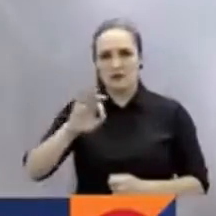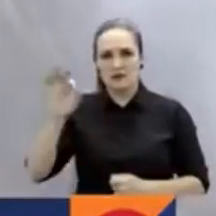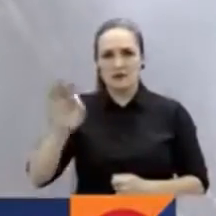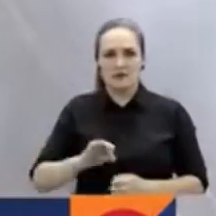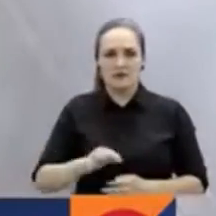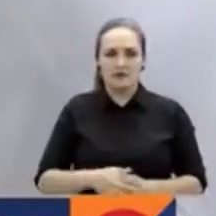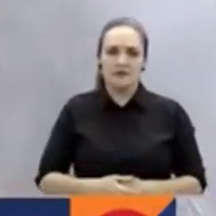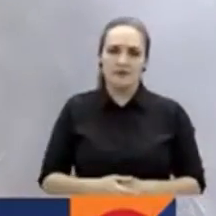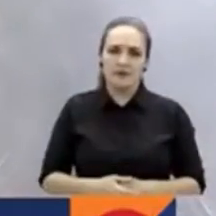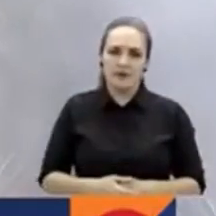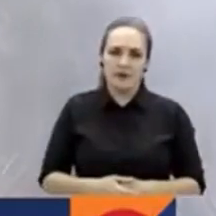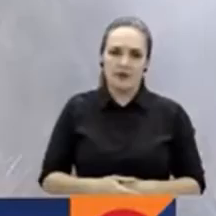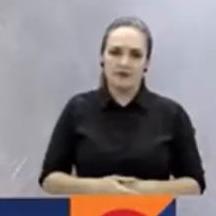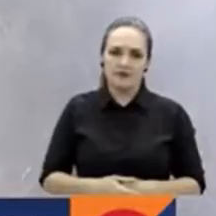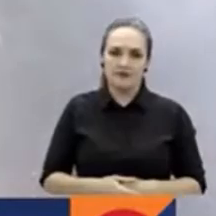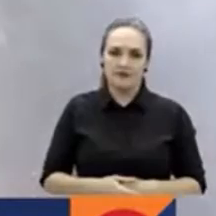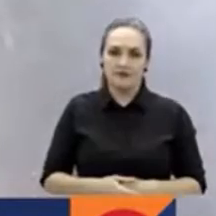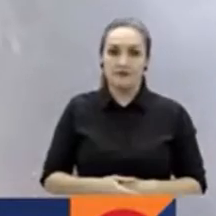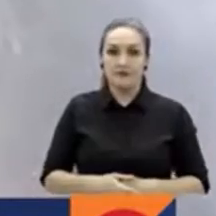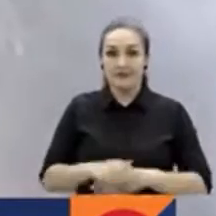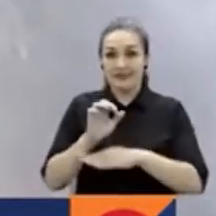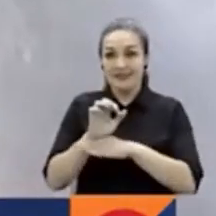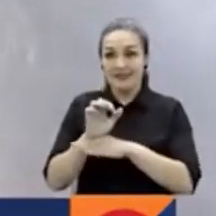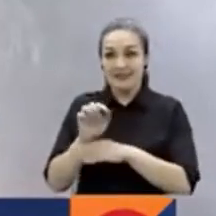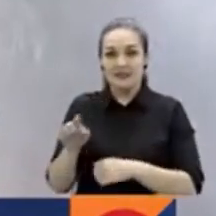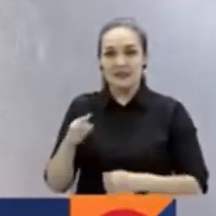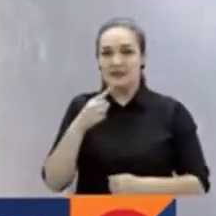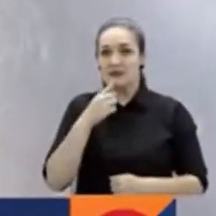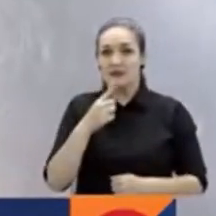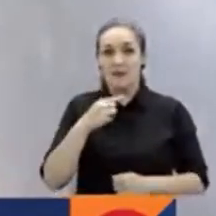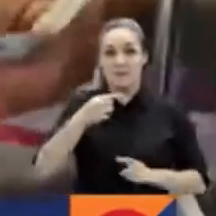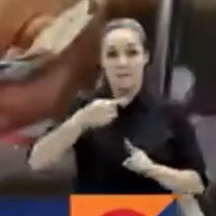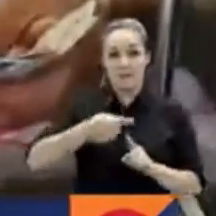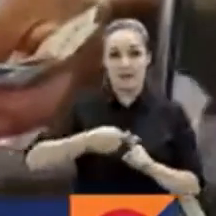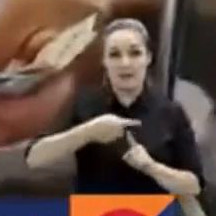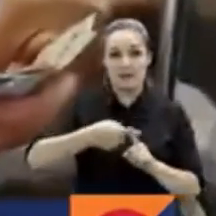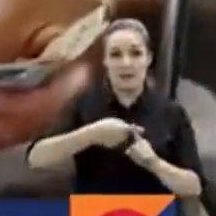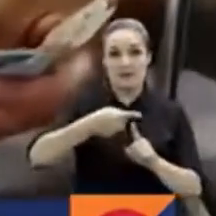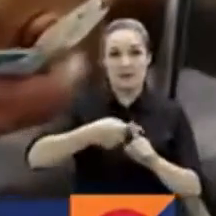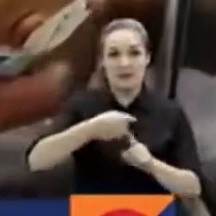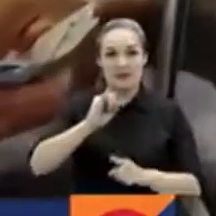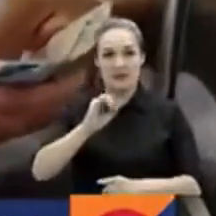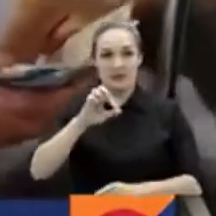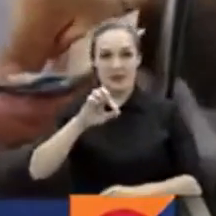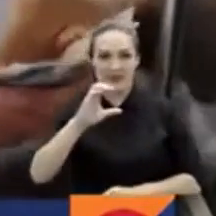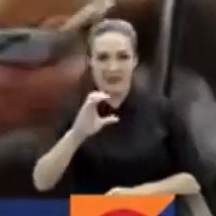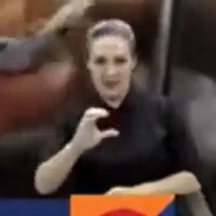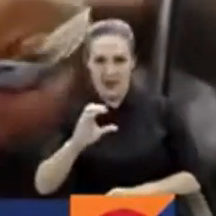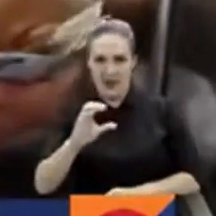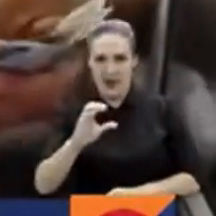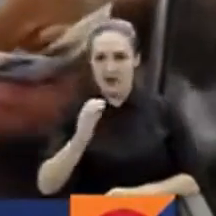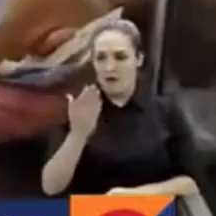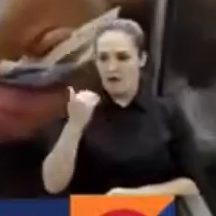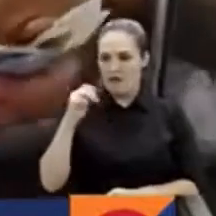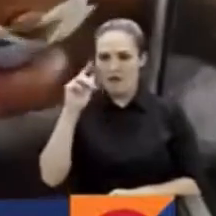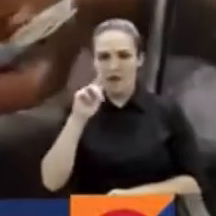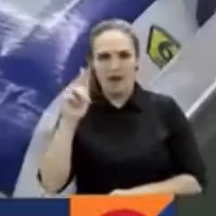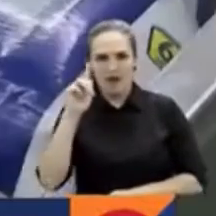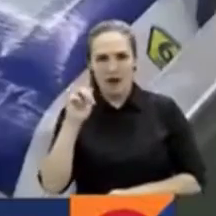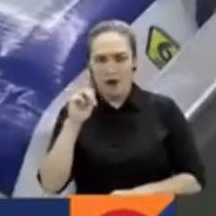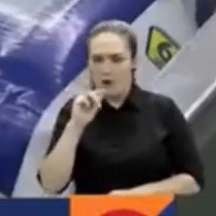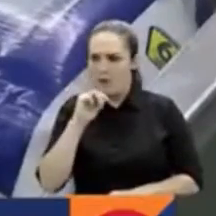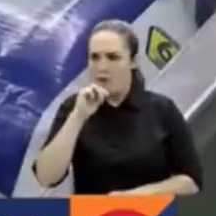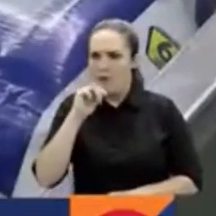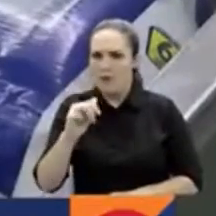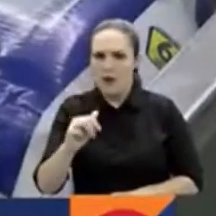1,66%. Según la entidad, el comportamiento mensual del índice de precio al consumidor en febrero de 2023 recibió